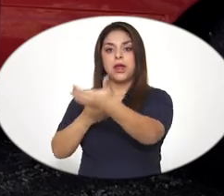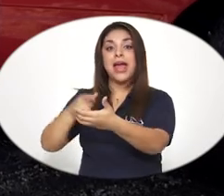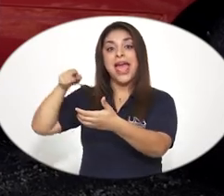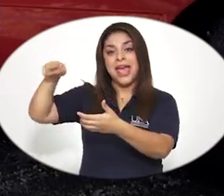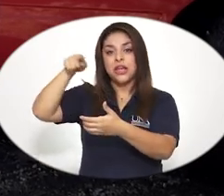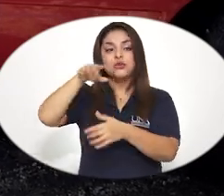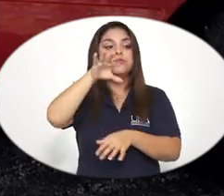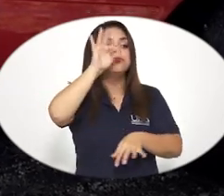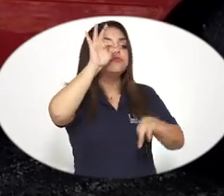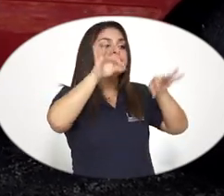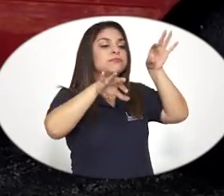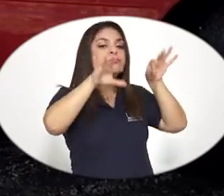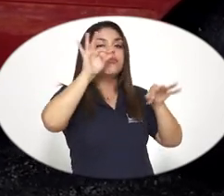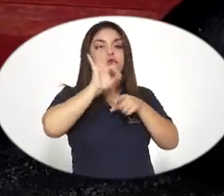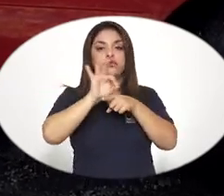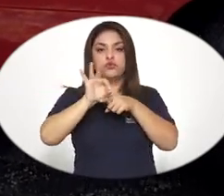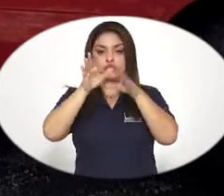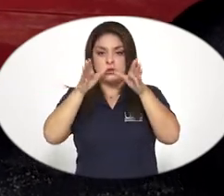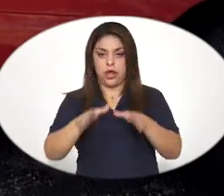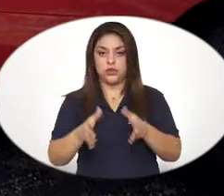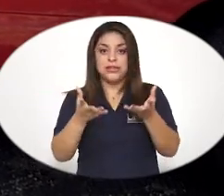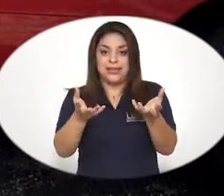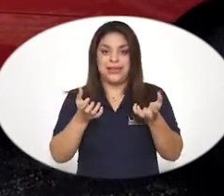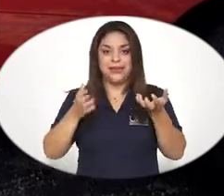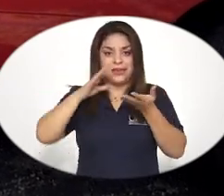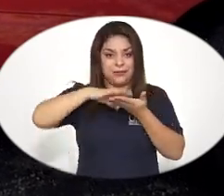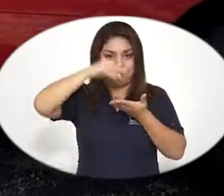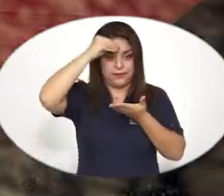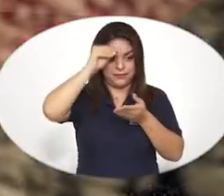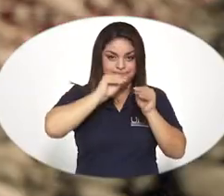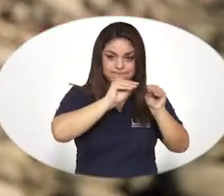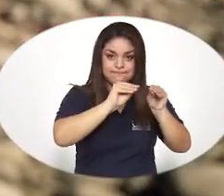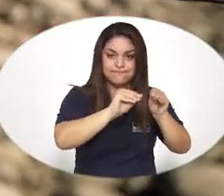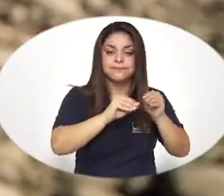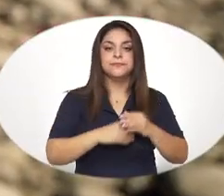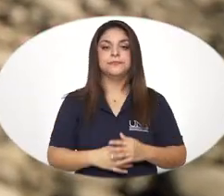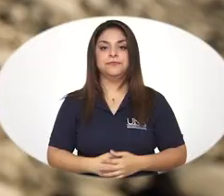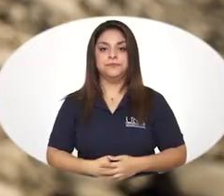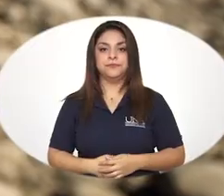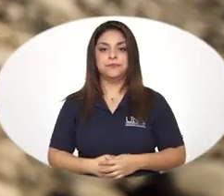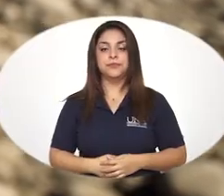los funcionarios de ellos que quieren que sean capacitados.